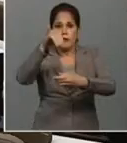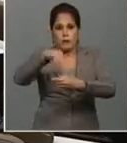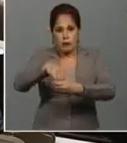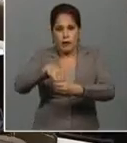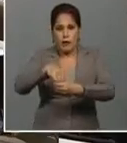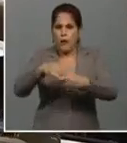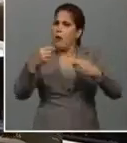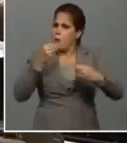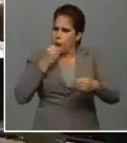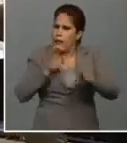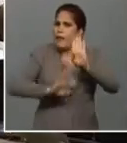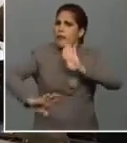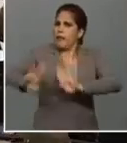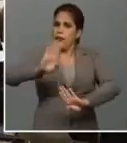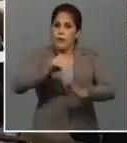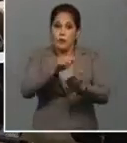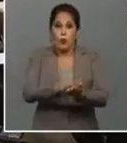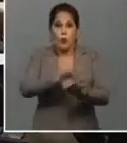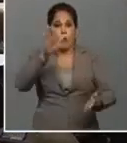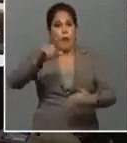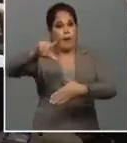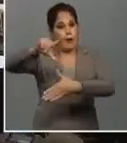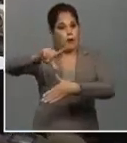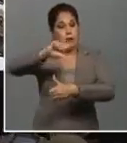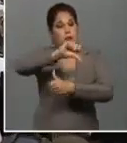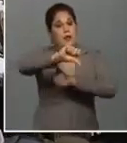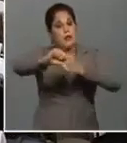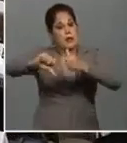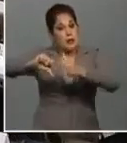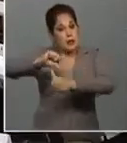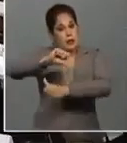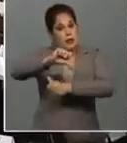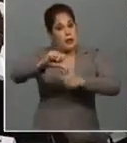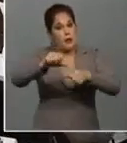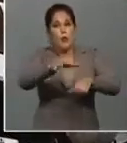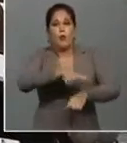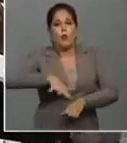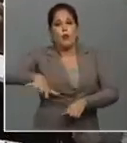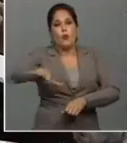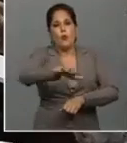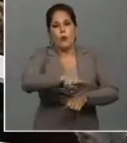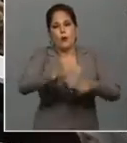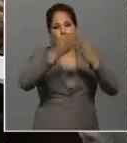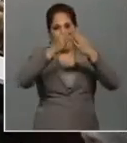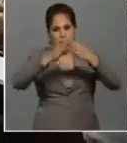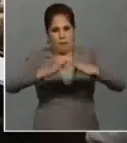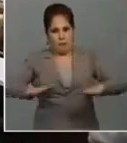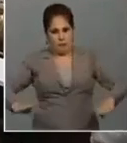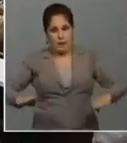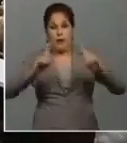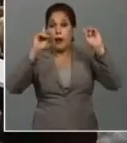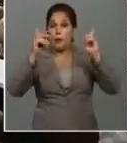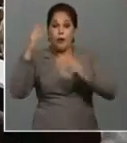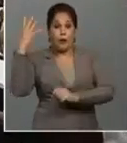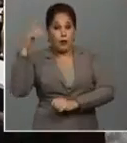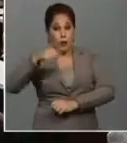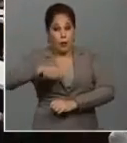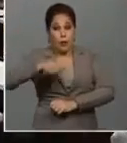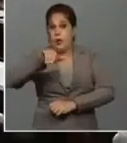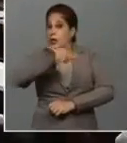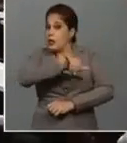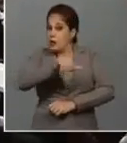capaz de defender el compromiso de américa latina y el caribe como zona de paz es la política exterior